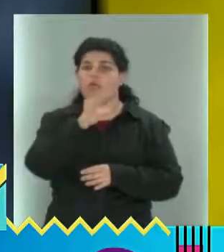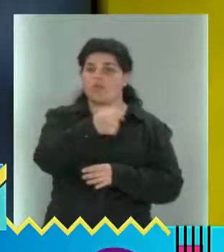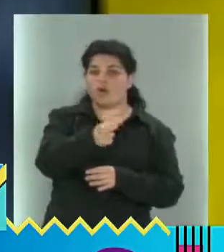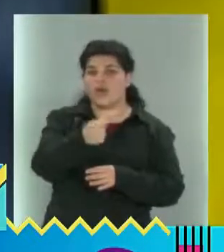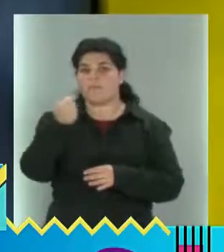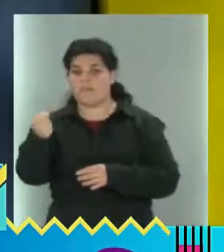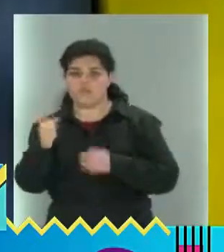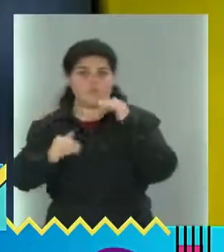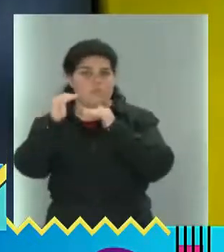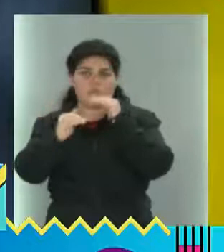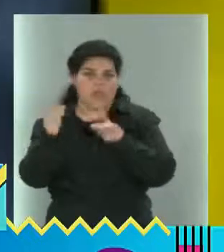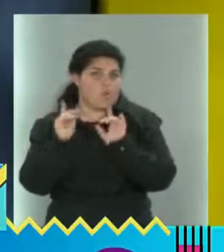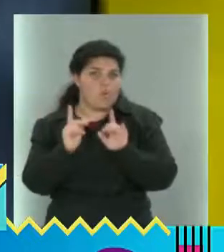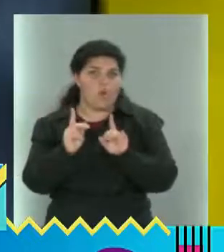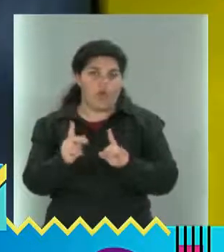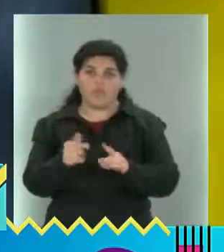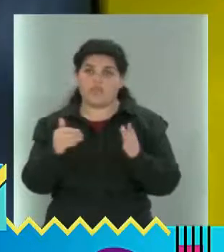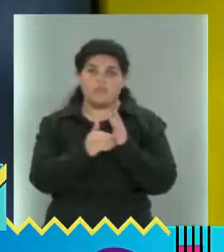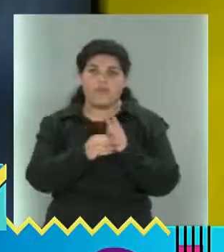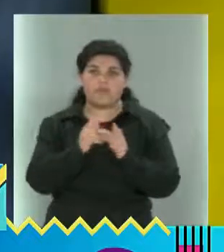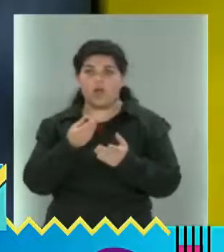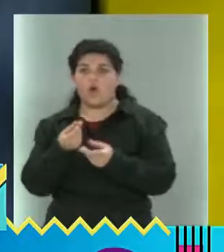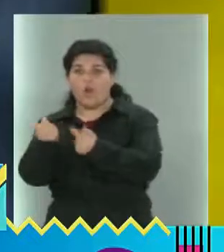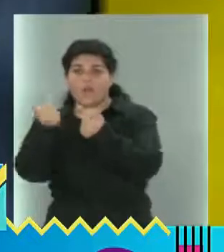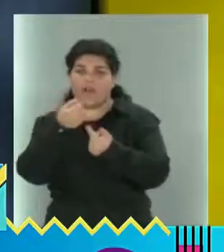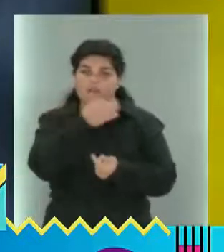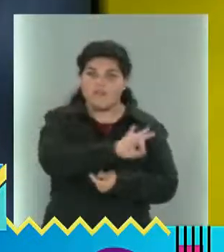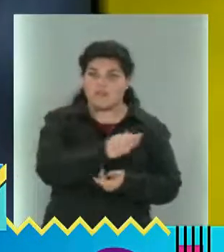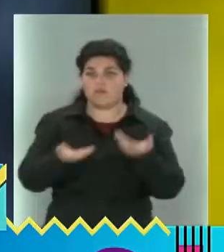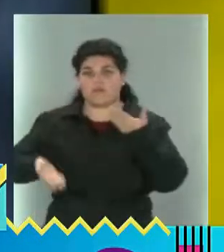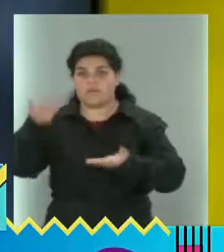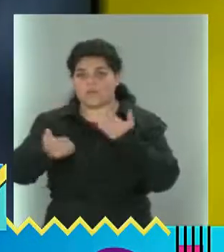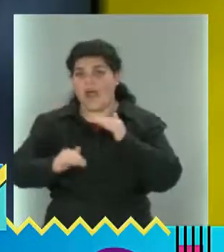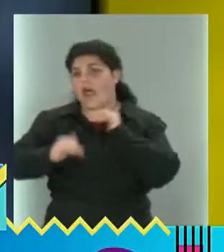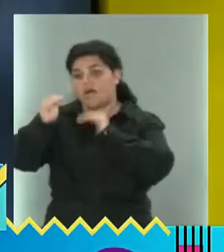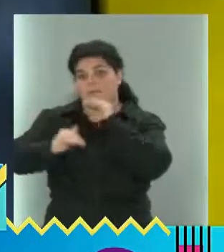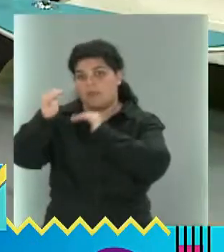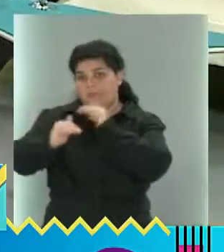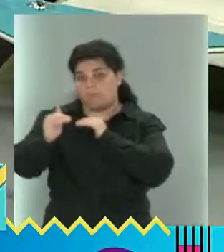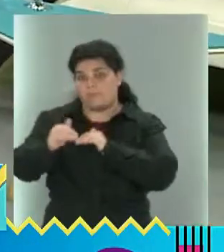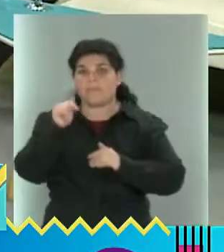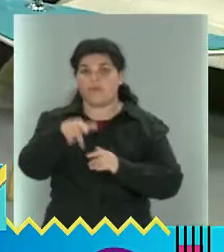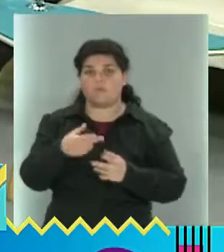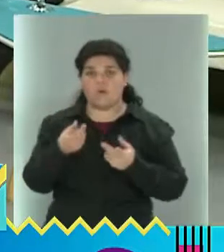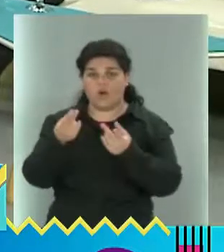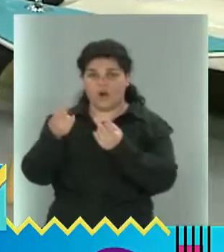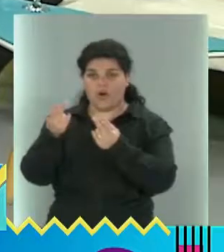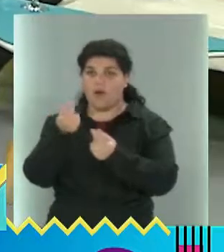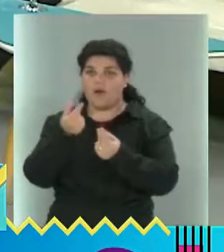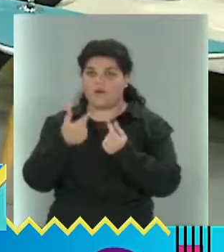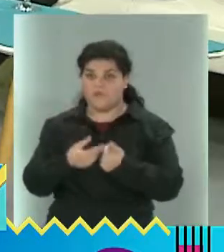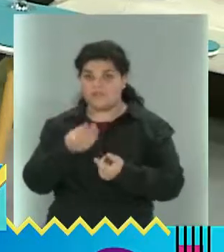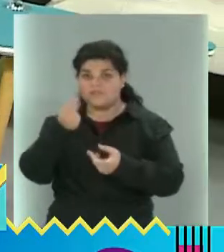que cualquier otro bien, es oferta contra demanda. Cuando vos importás más de lo que exportás, tenés que sacar